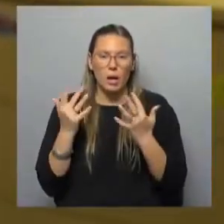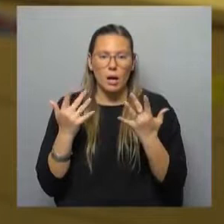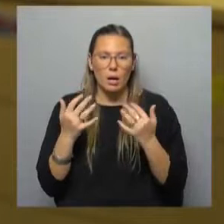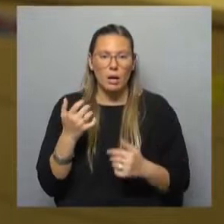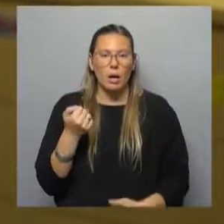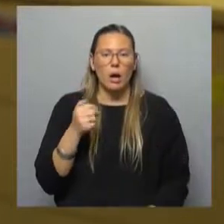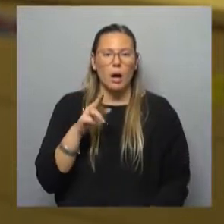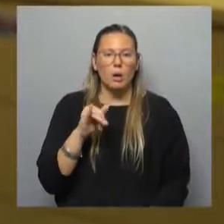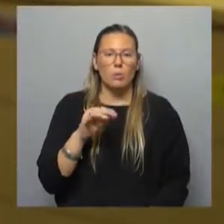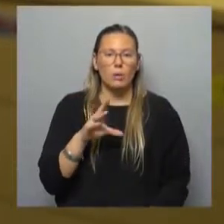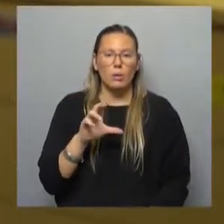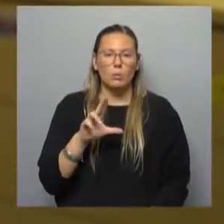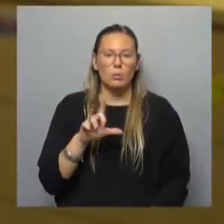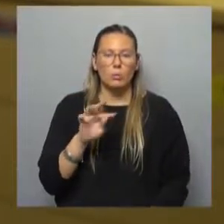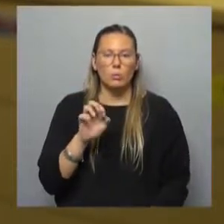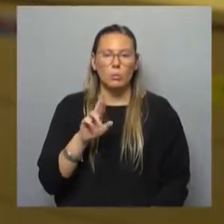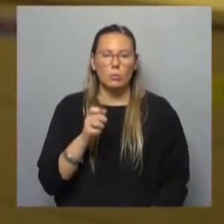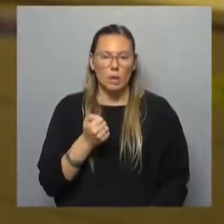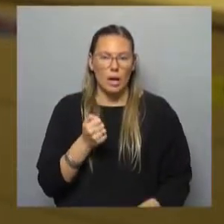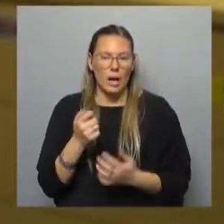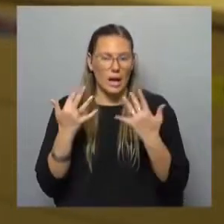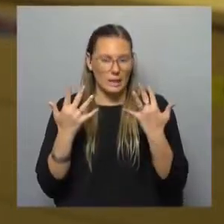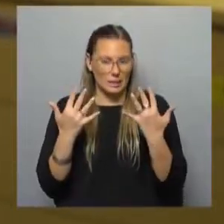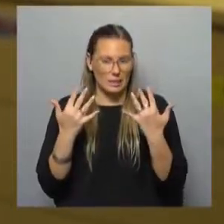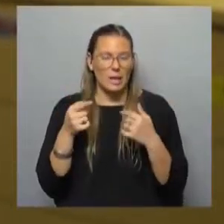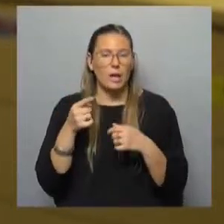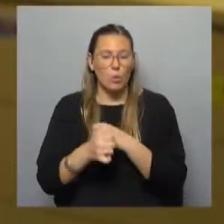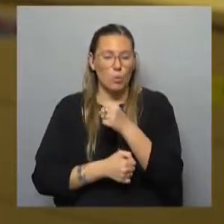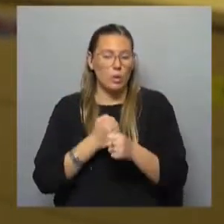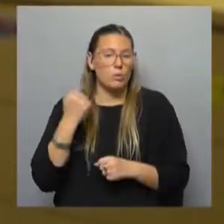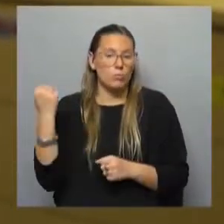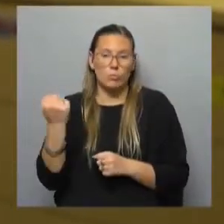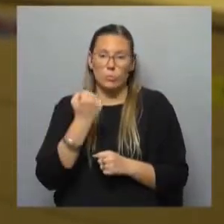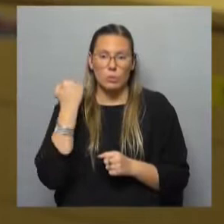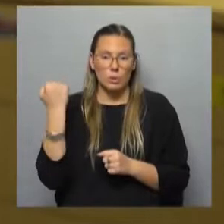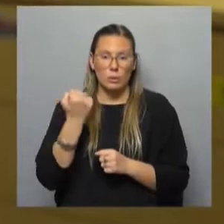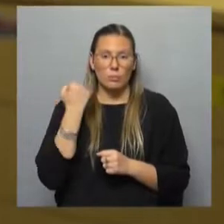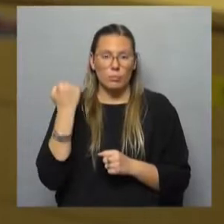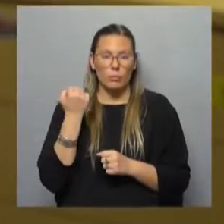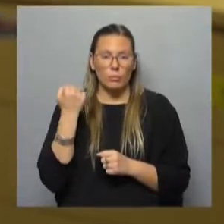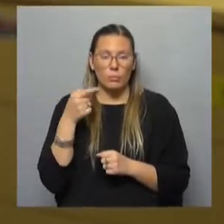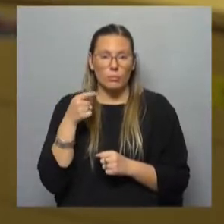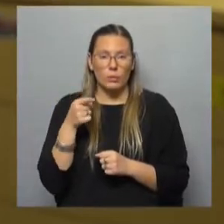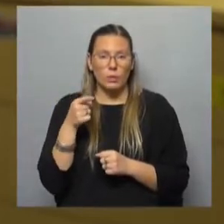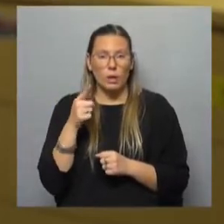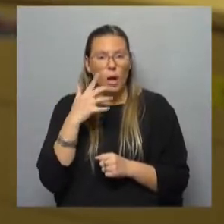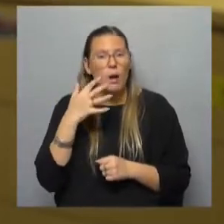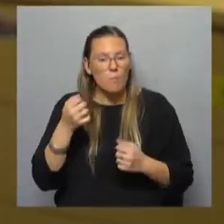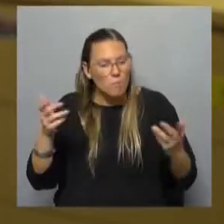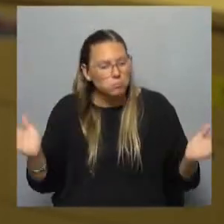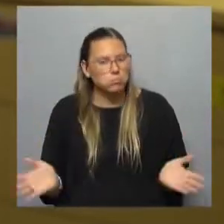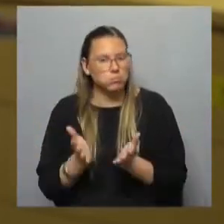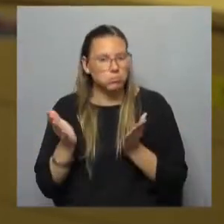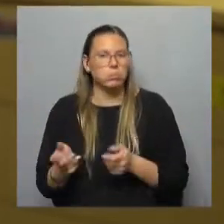la acuicultura artesanal. Es un año clave porque va a dar realce a